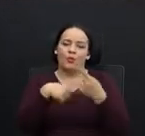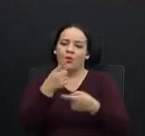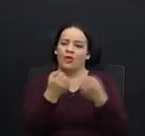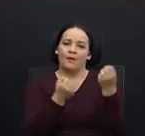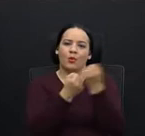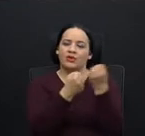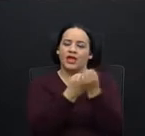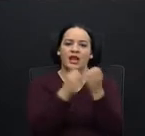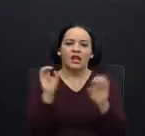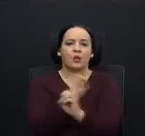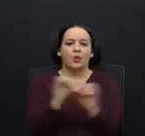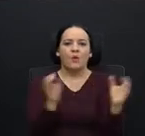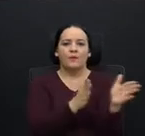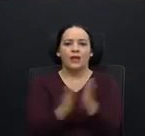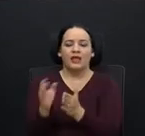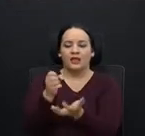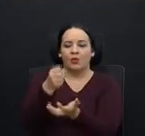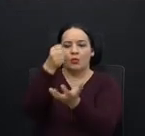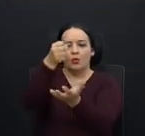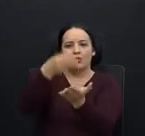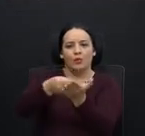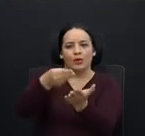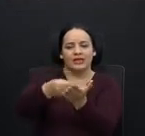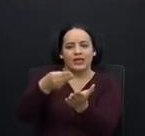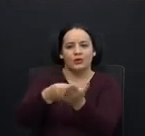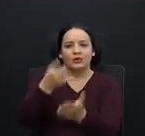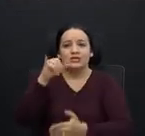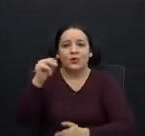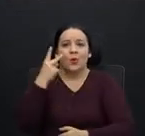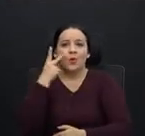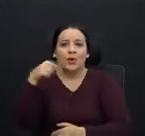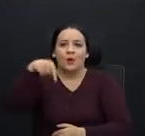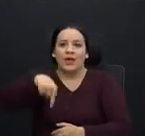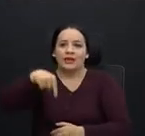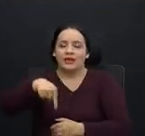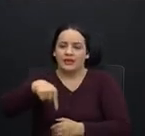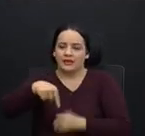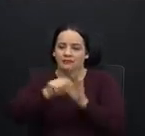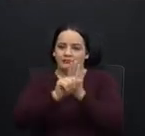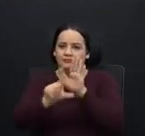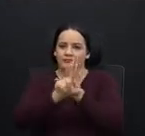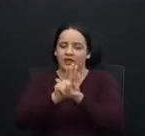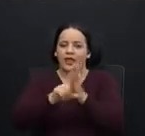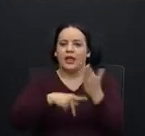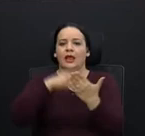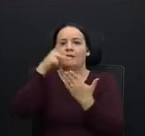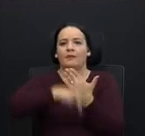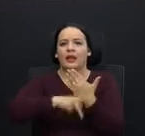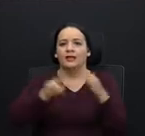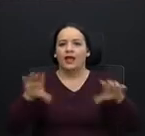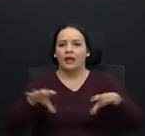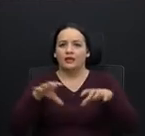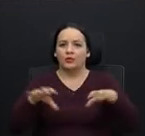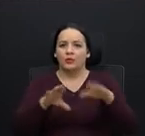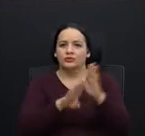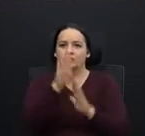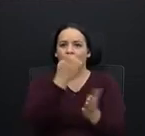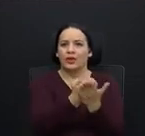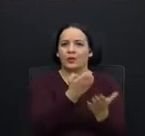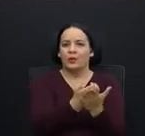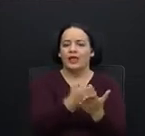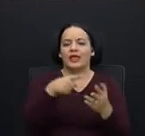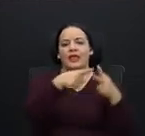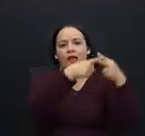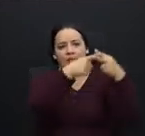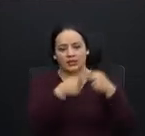hasta tanto no vea en este Congreso el plan de reactivación económica. Este préstamo